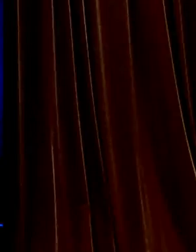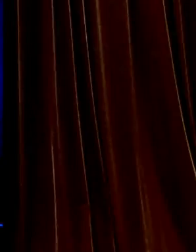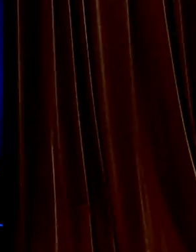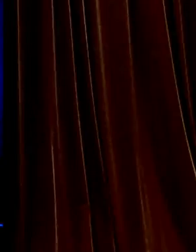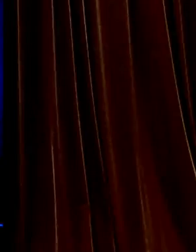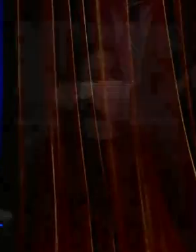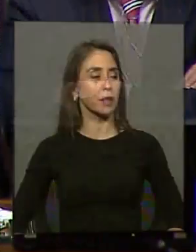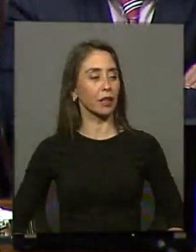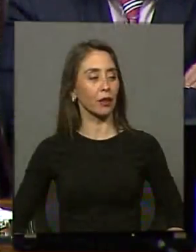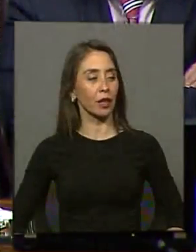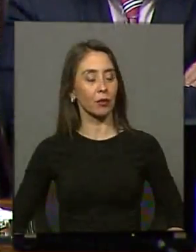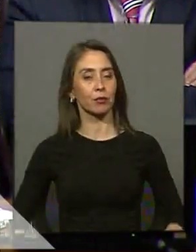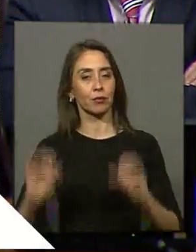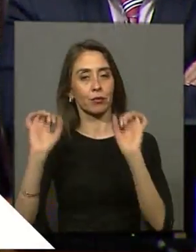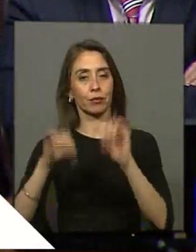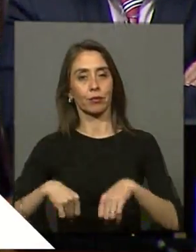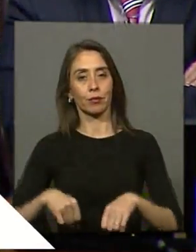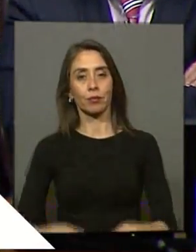aprobado